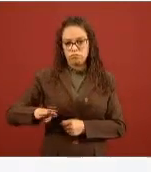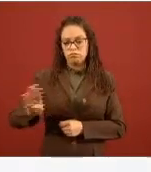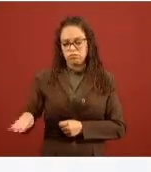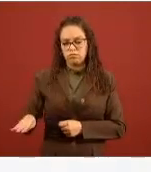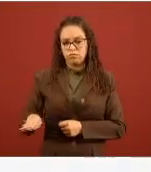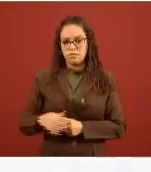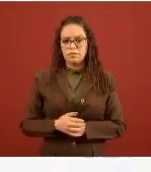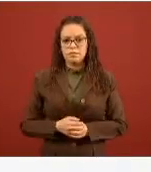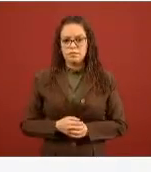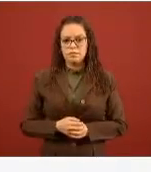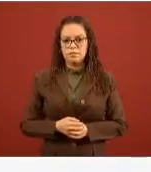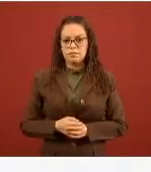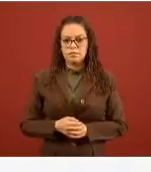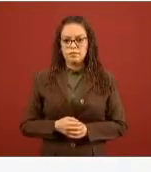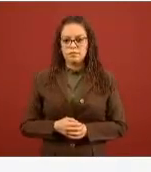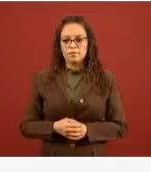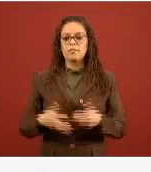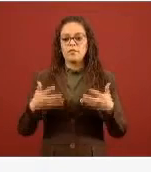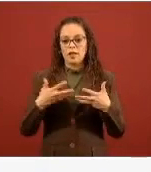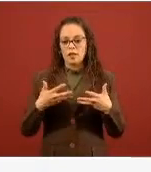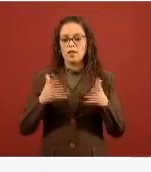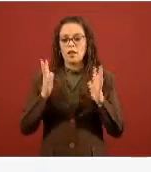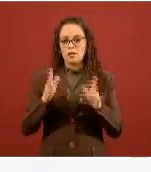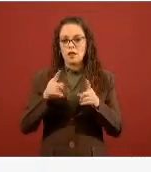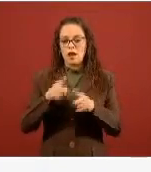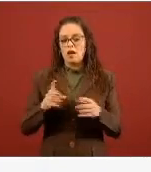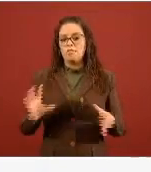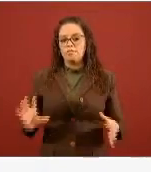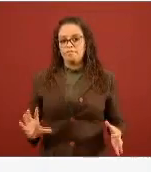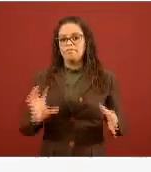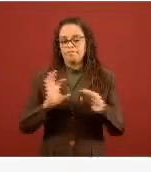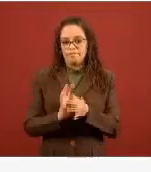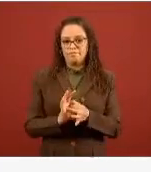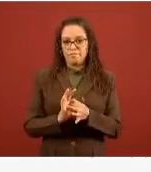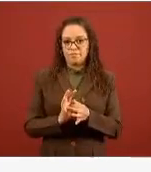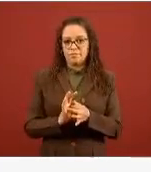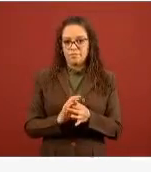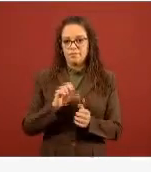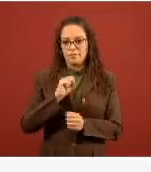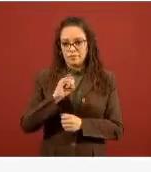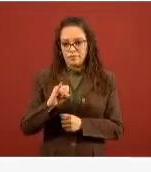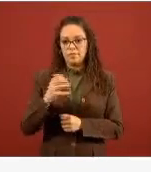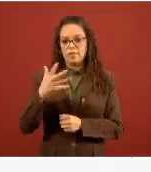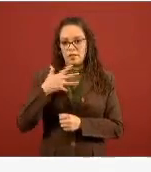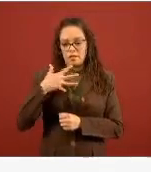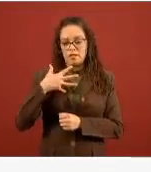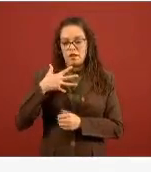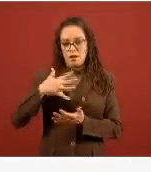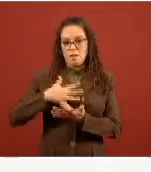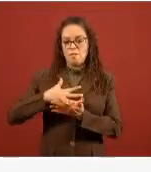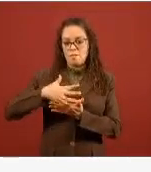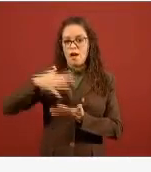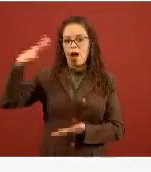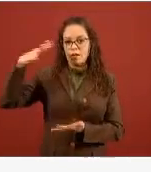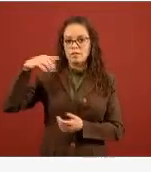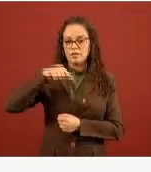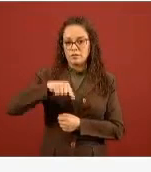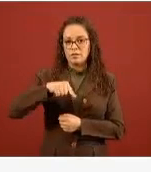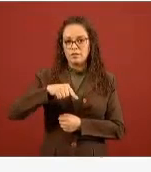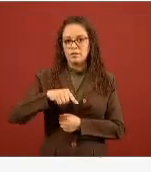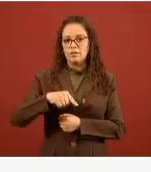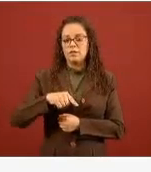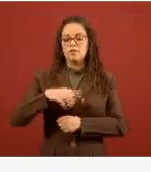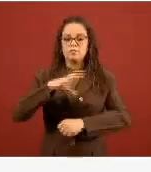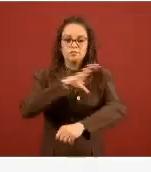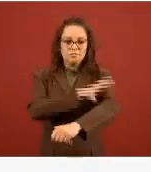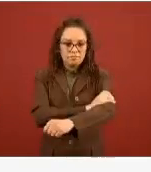una comorbilidad asociada, siguen estando arriba con la mayor proporción, la hipertensión,